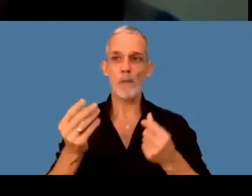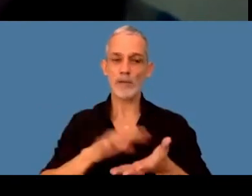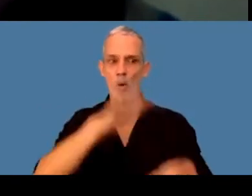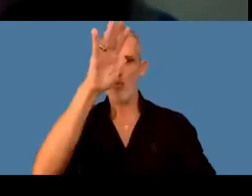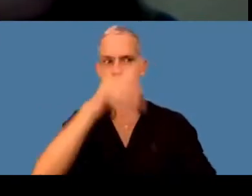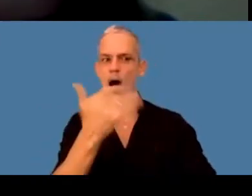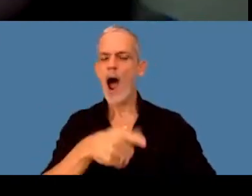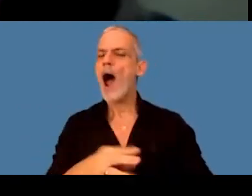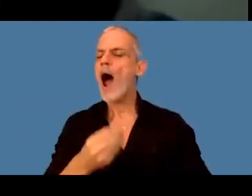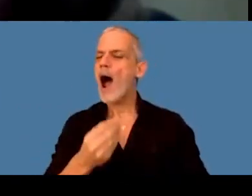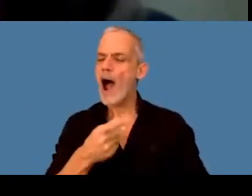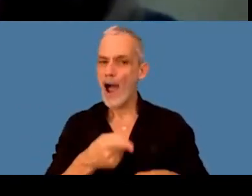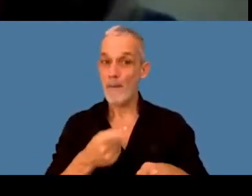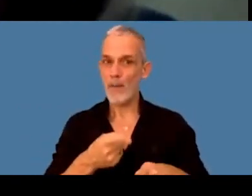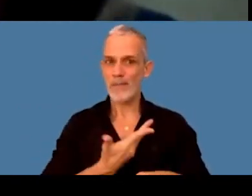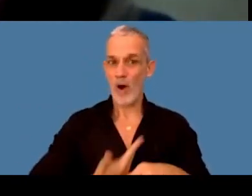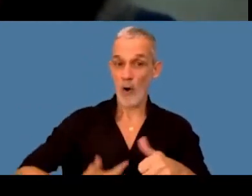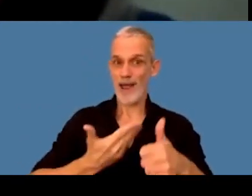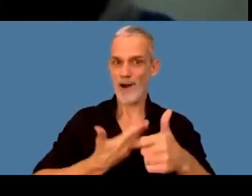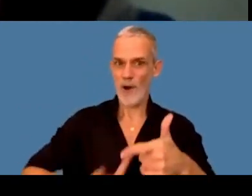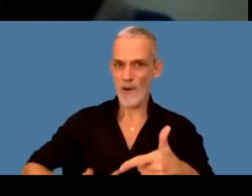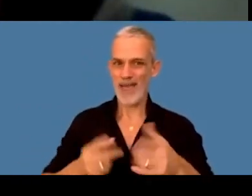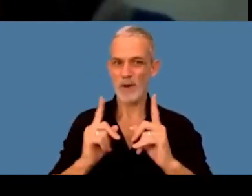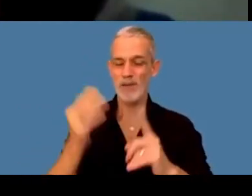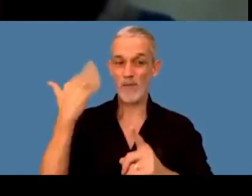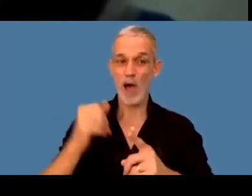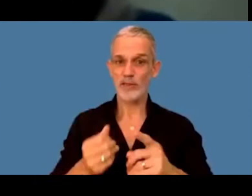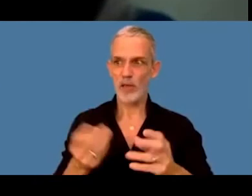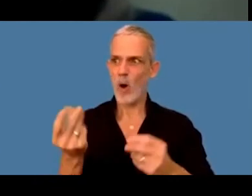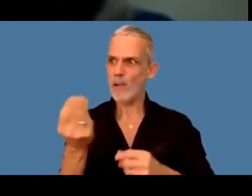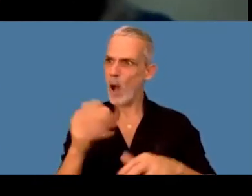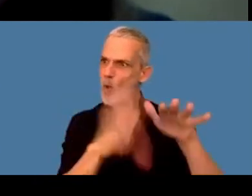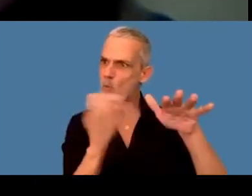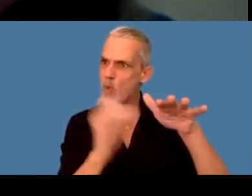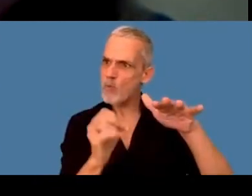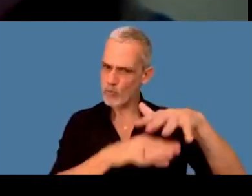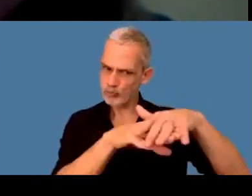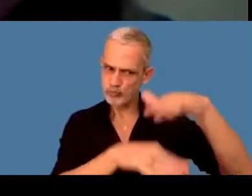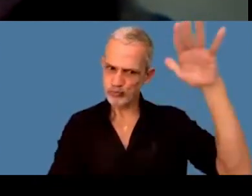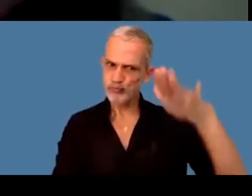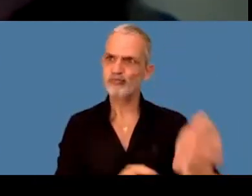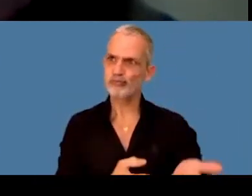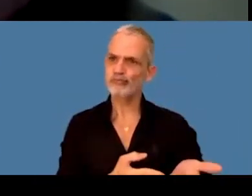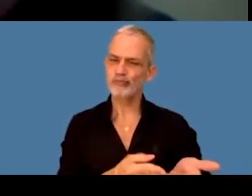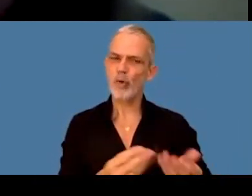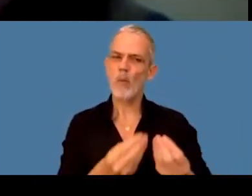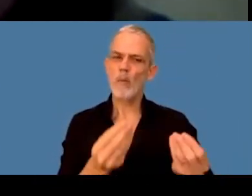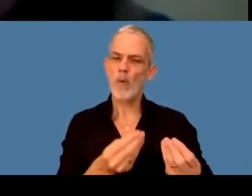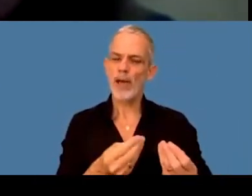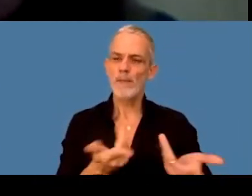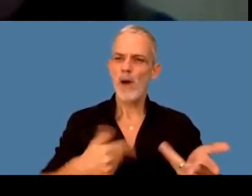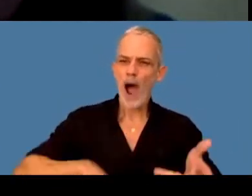través de los gobiernos que habían llenado en pos del hambre y de la